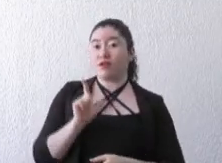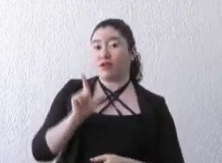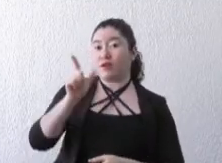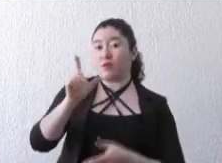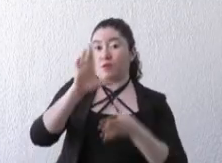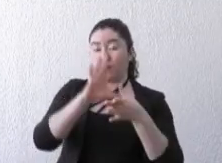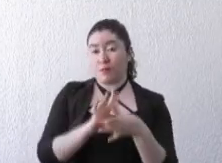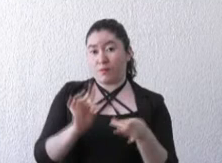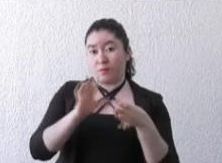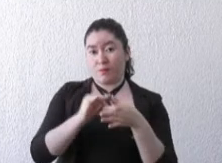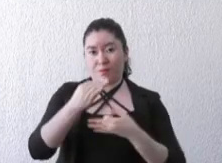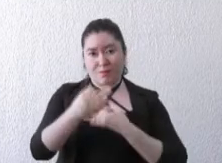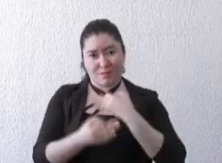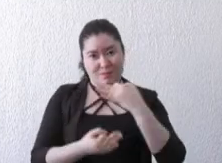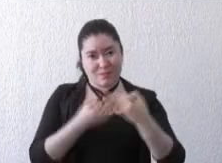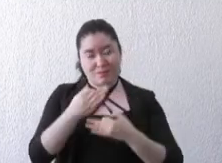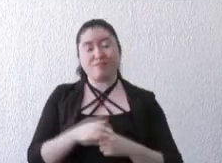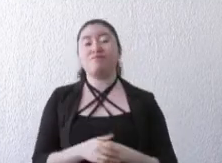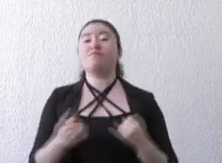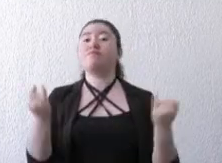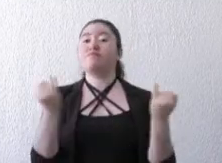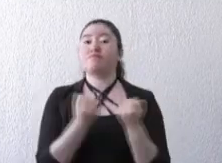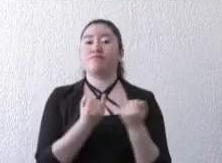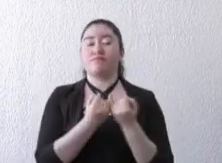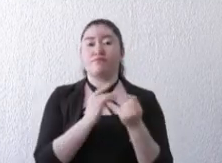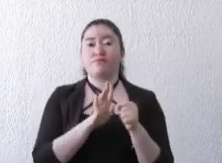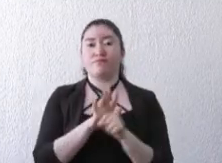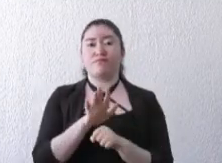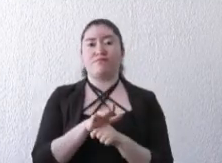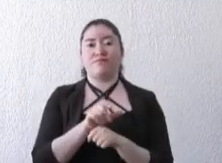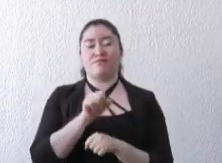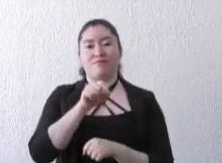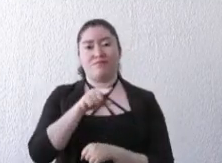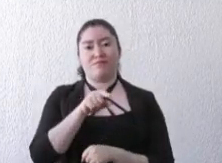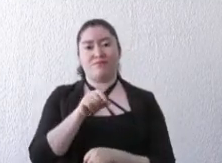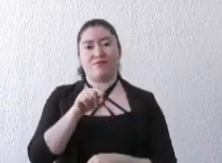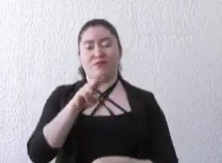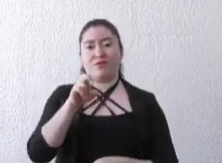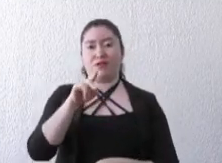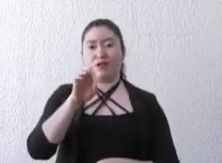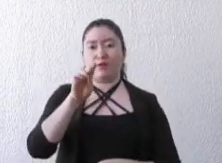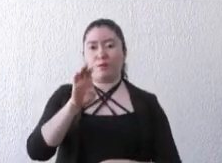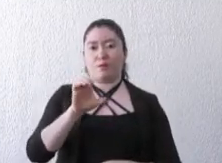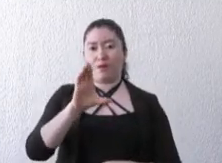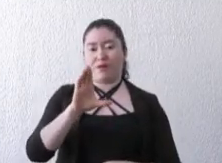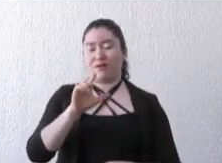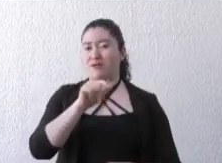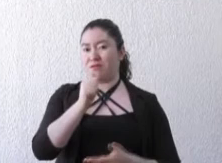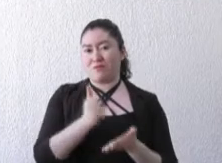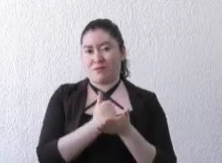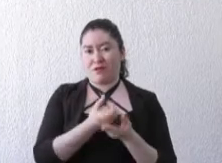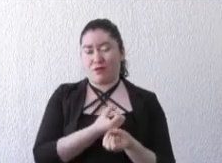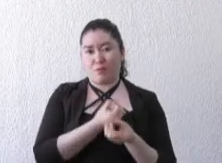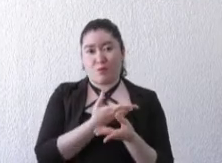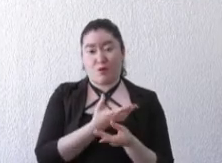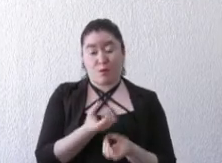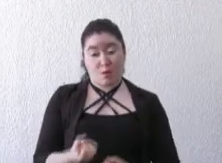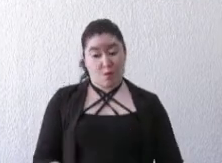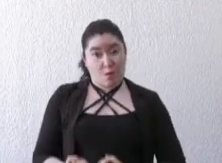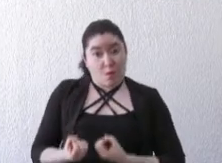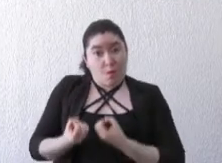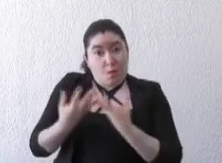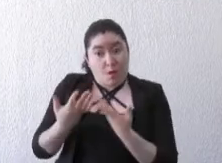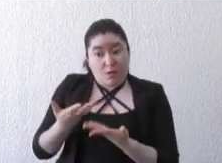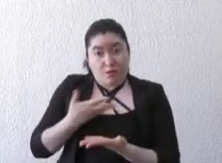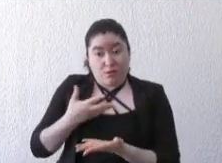Y también una parte de Sinovac le toca a la ciudad. Estamos viendo exactamente cuál es el número para que alcance completa